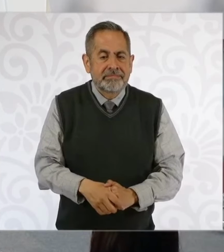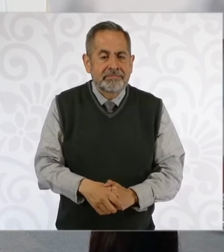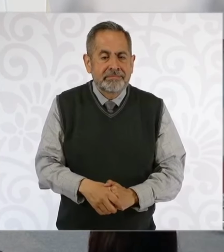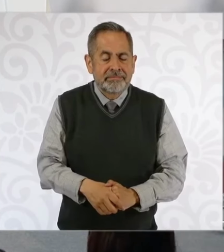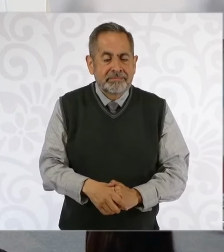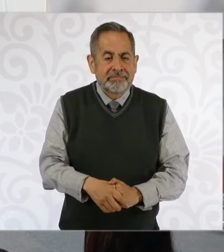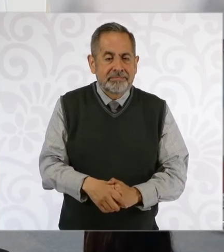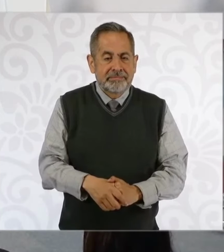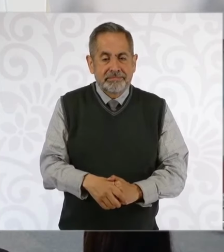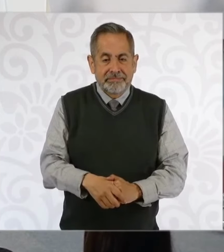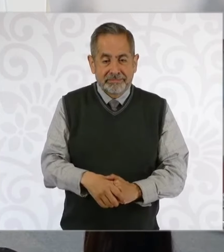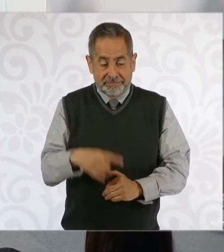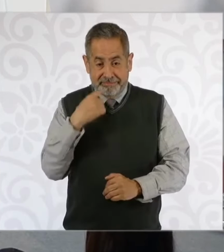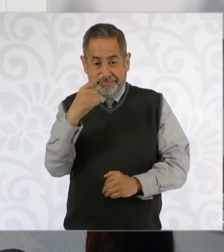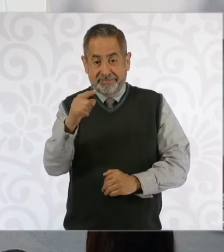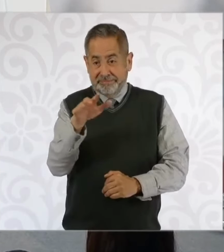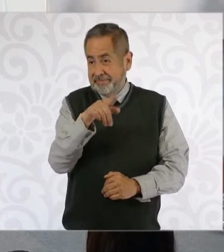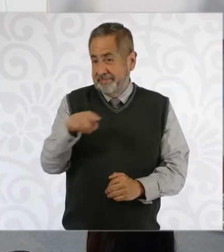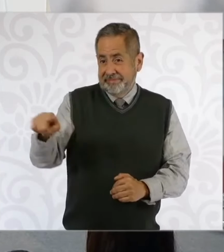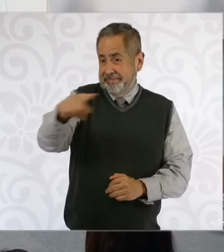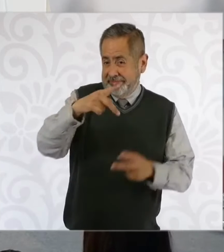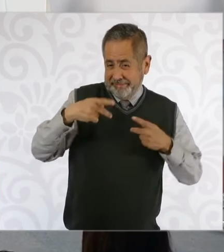Por elección del pueblo de México.